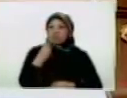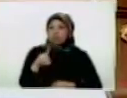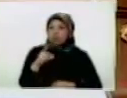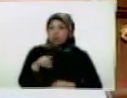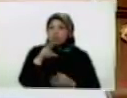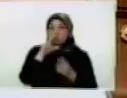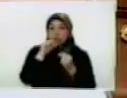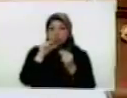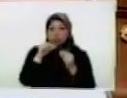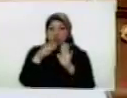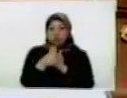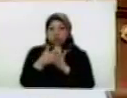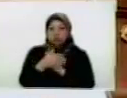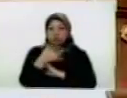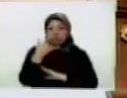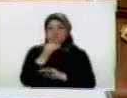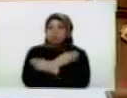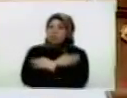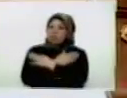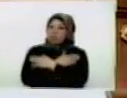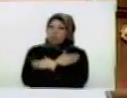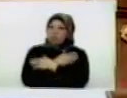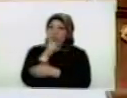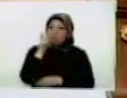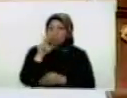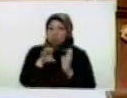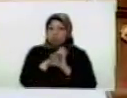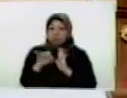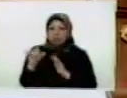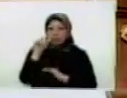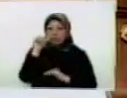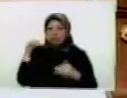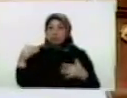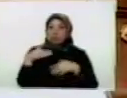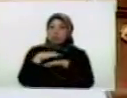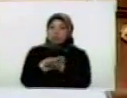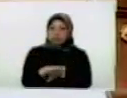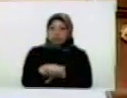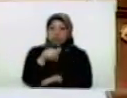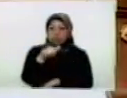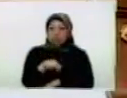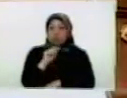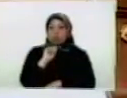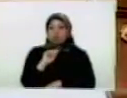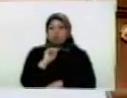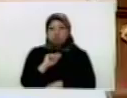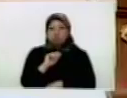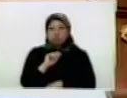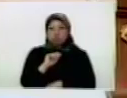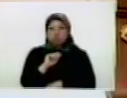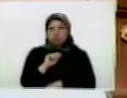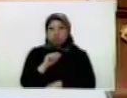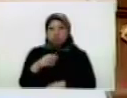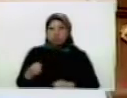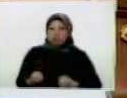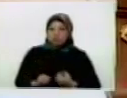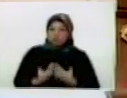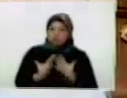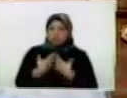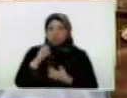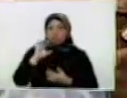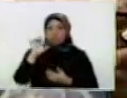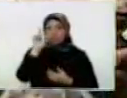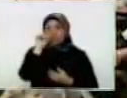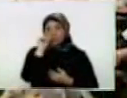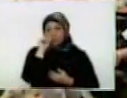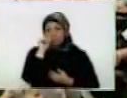palabra expresó pues la felicitación a los constituyentes que intervinieron en este punto, ya que lo hicieron desde el alma de la patria y desde